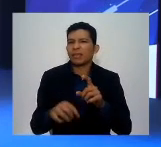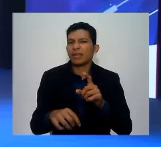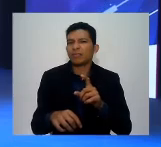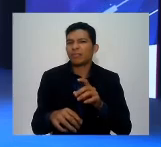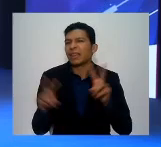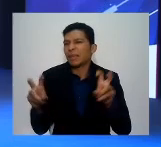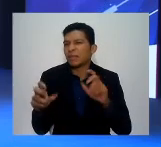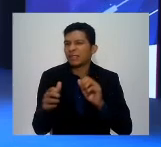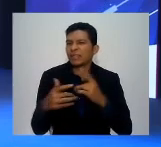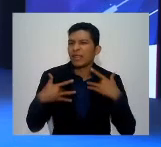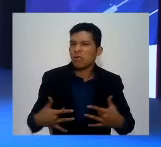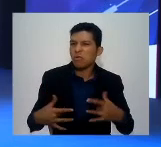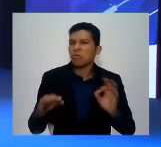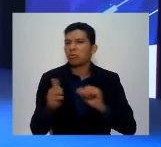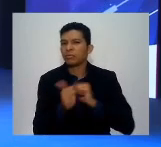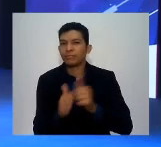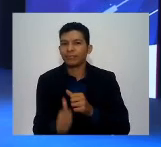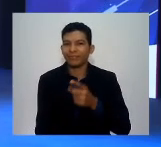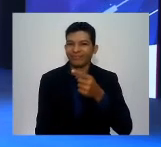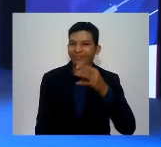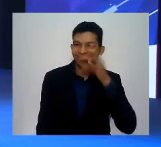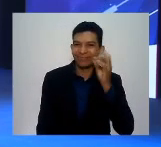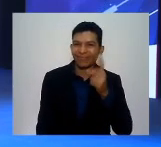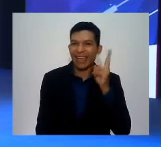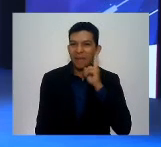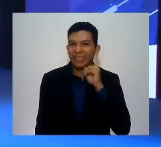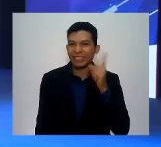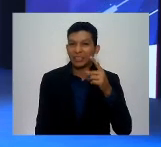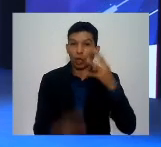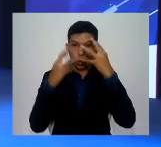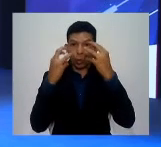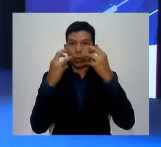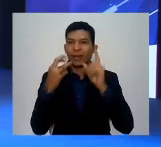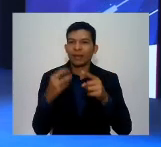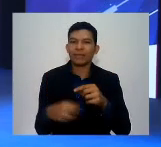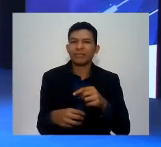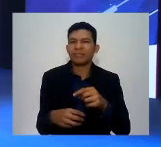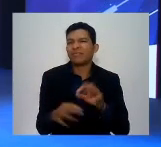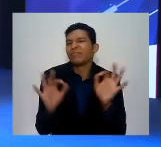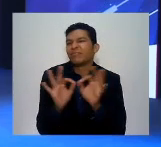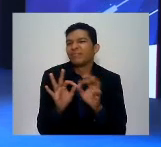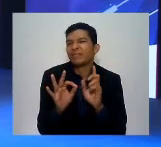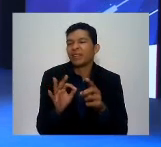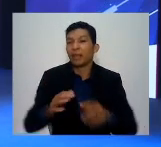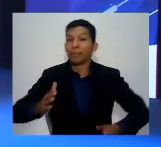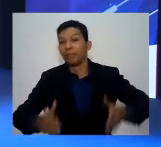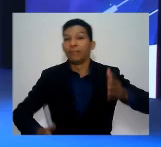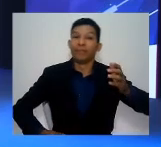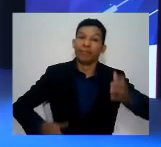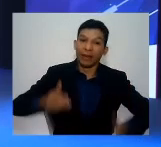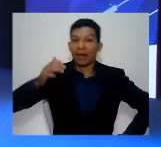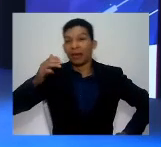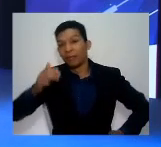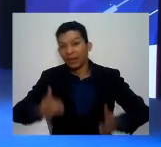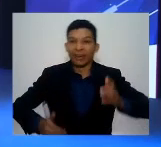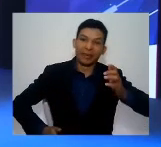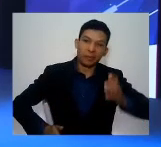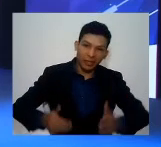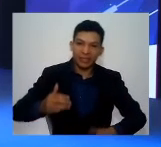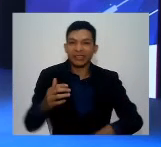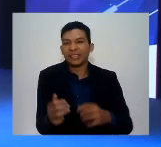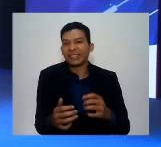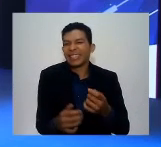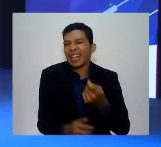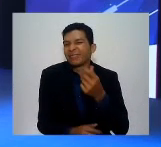muertos, sangre, gente ahí en los hospitales corriendo por todas partes. Usted en algún momento va a ver que alguien se está muriendo y entonces llegan y le meten el desfibrilador y despeja todo el mundo, trin,